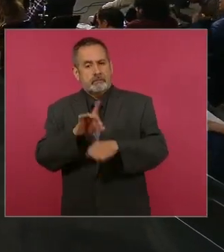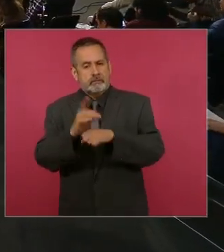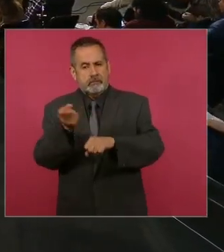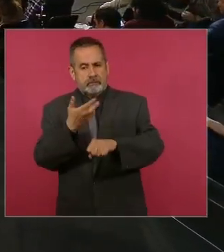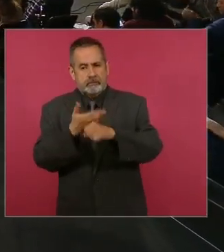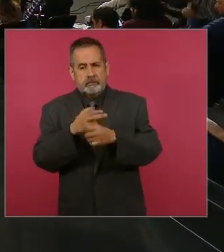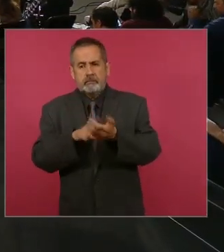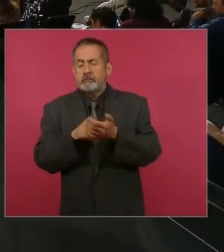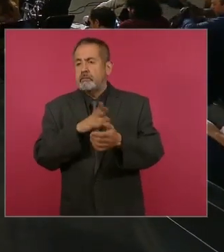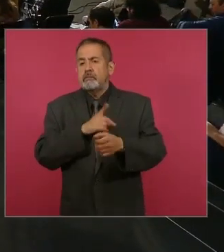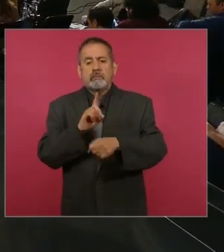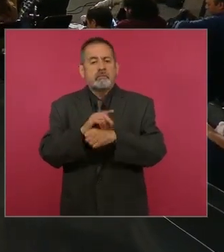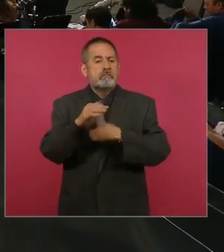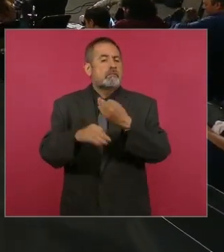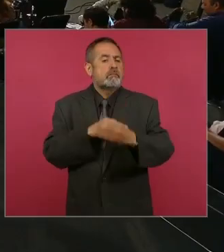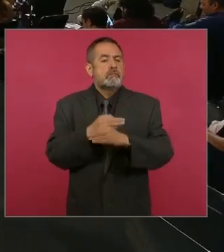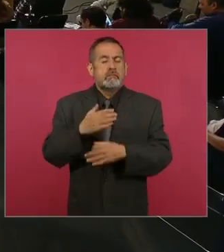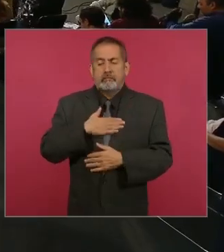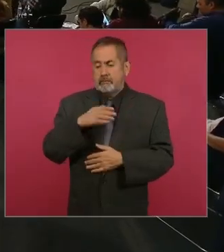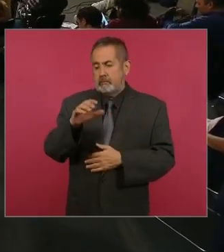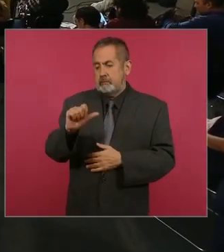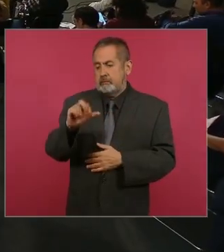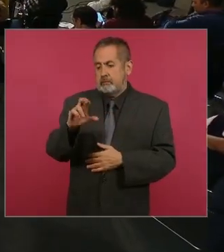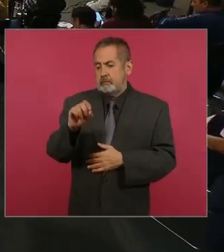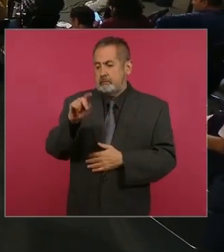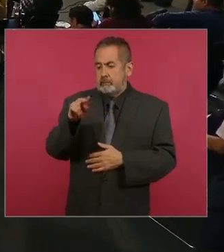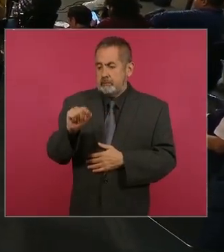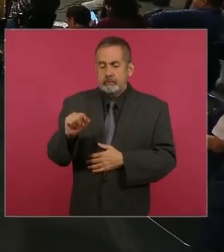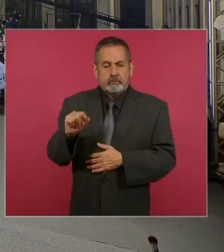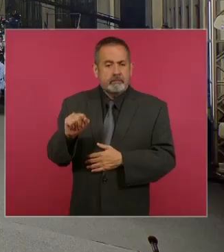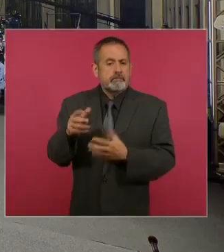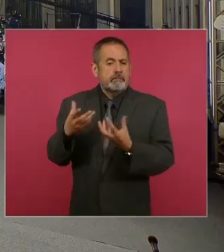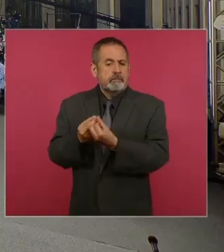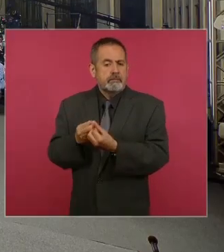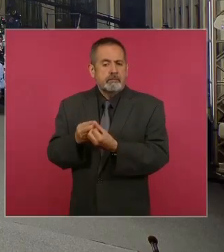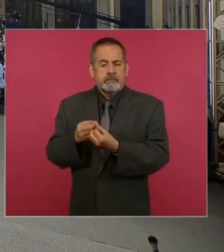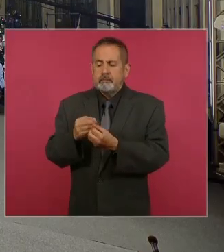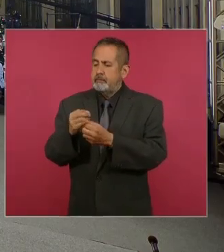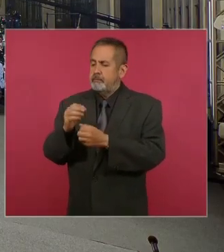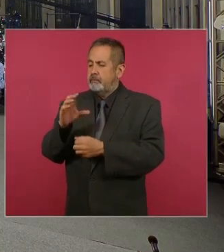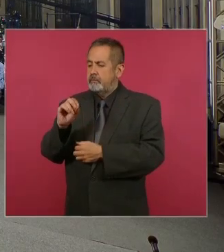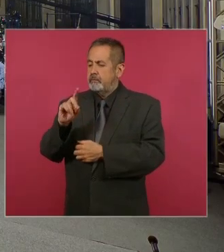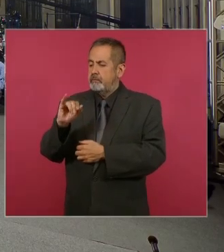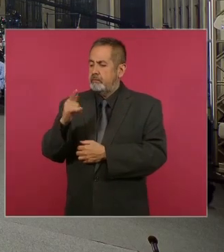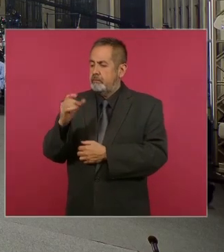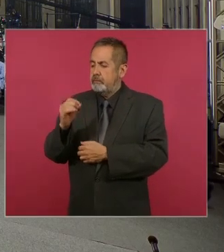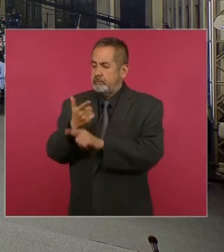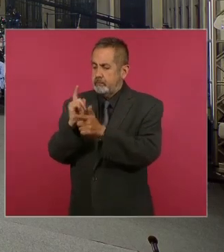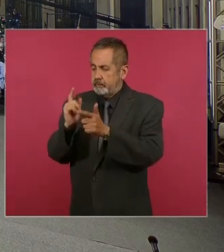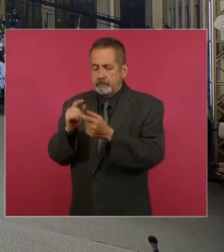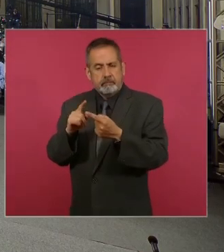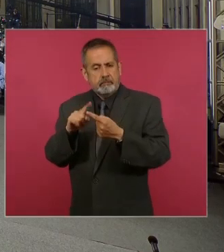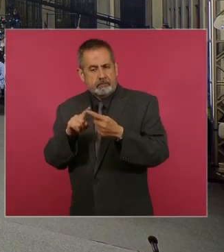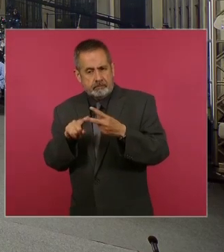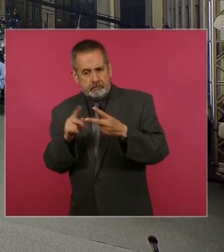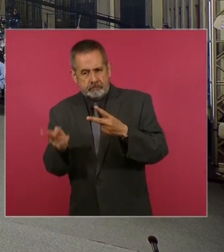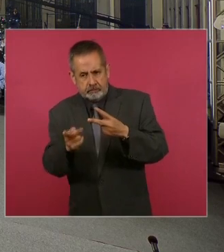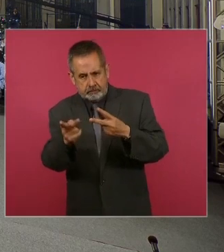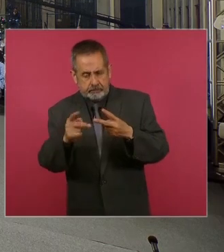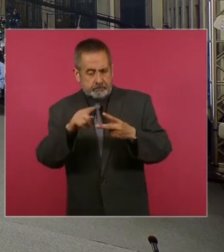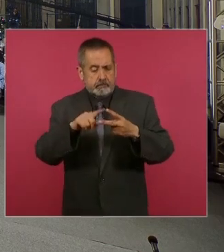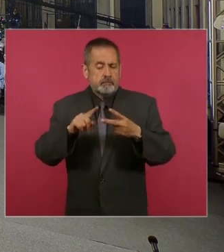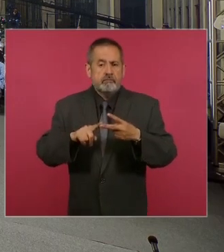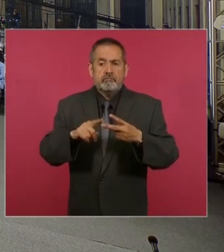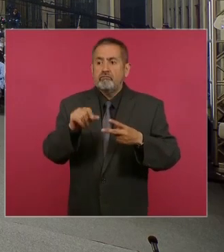secretaria. Buenos días a todos. Yufel Carolina de CódigoLibre.mx. Tengo dos preguntas para usted, secretaria. Diversos analistas